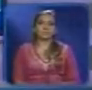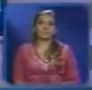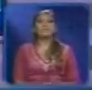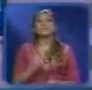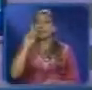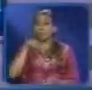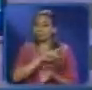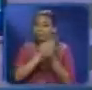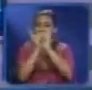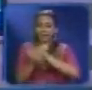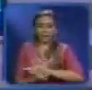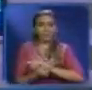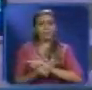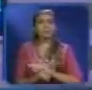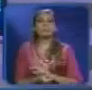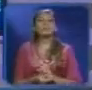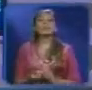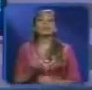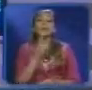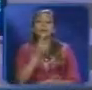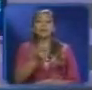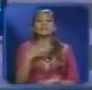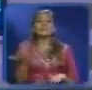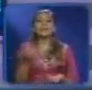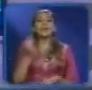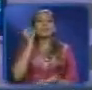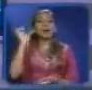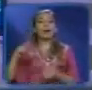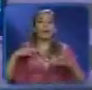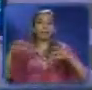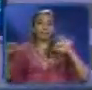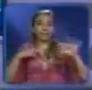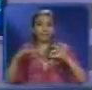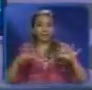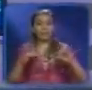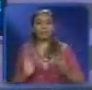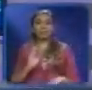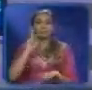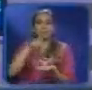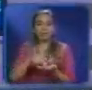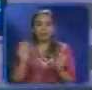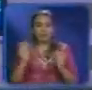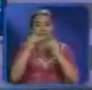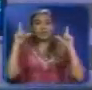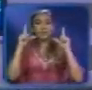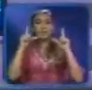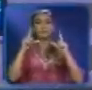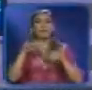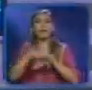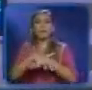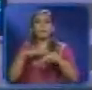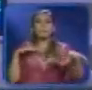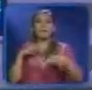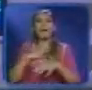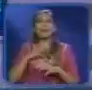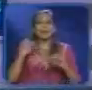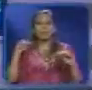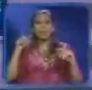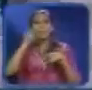Bien, y cambiamos de tema para comentarles que la actriz Angelina Jolie visitó de sorpresa el campo con mayor número de refugiados en